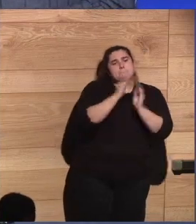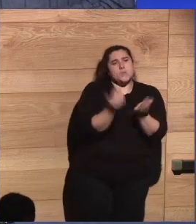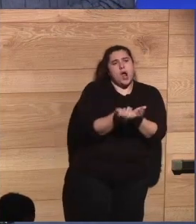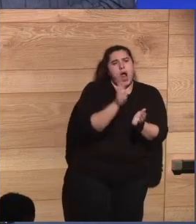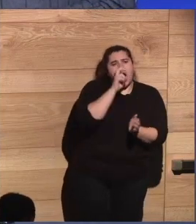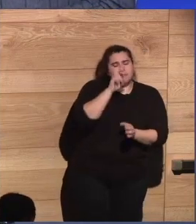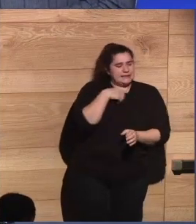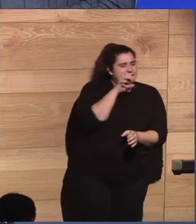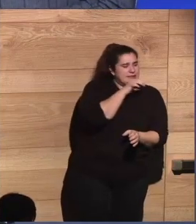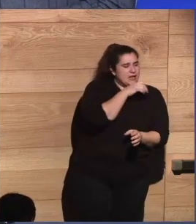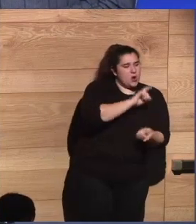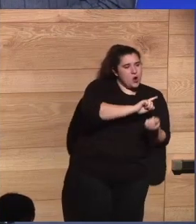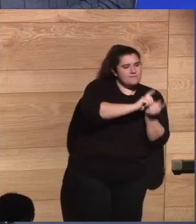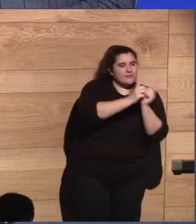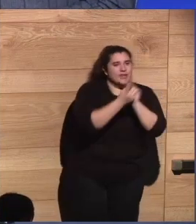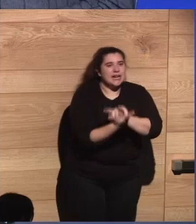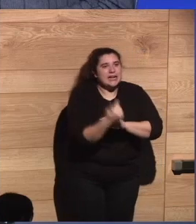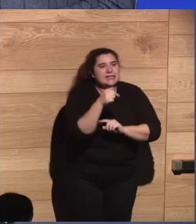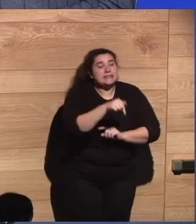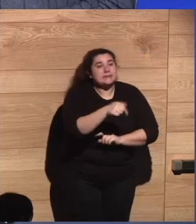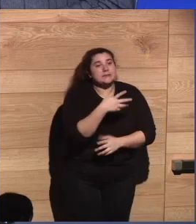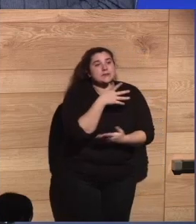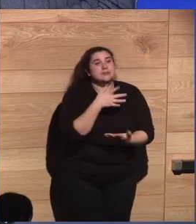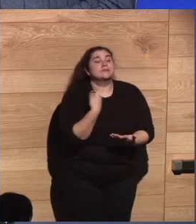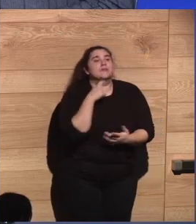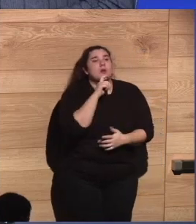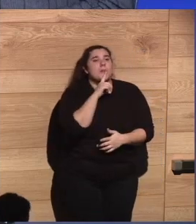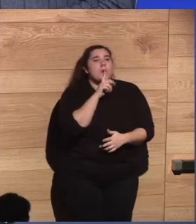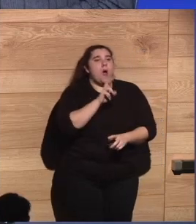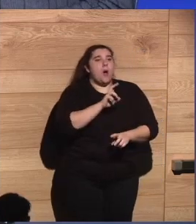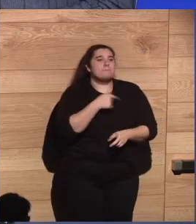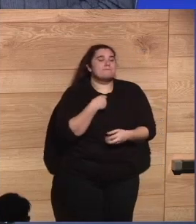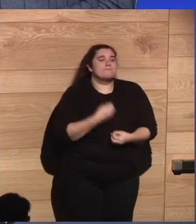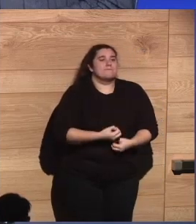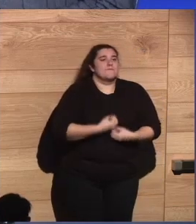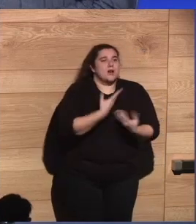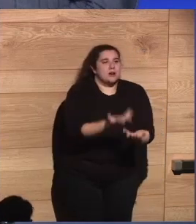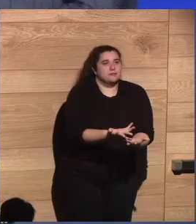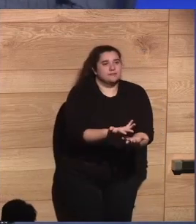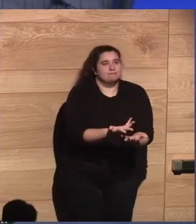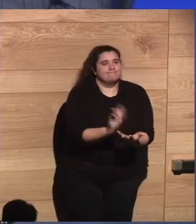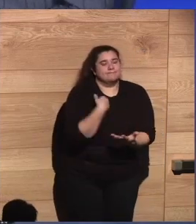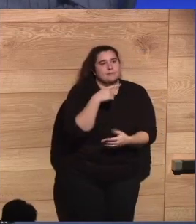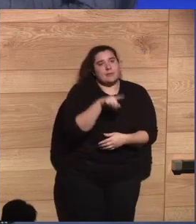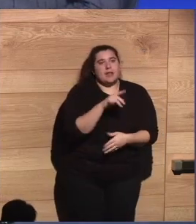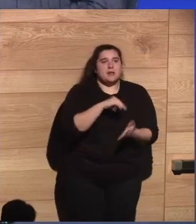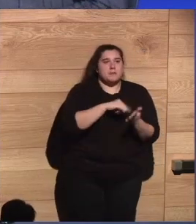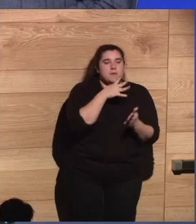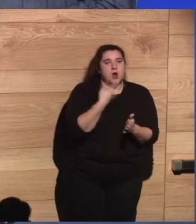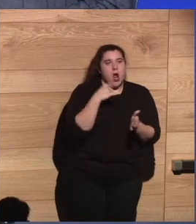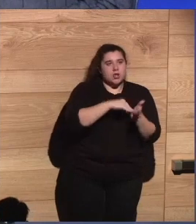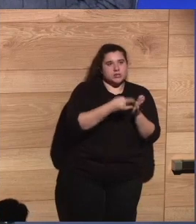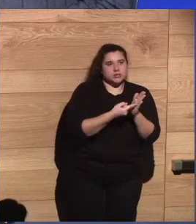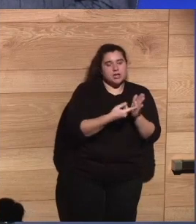del cambio de siglo, fin de siglo, y como reacción también al sistema social